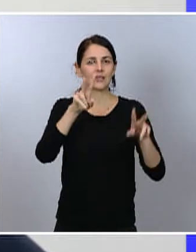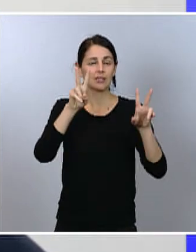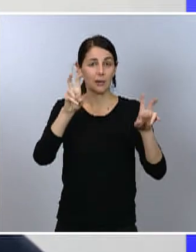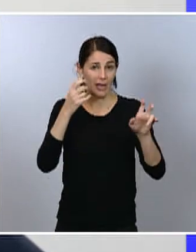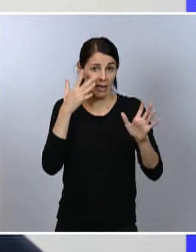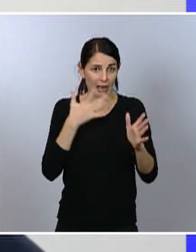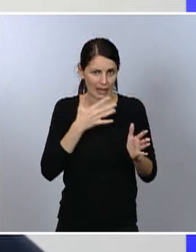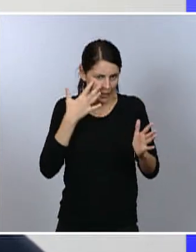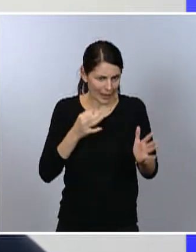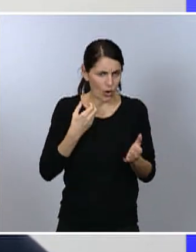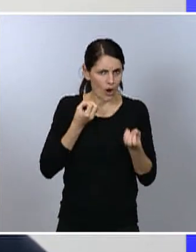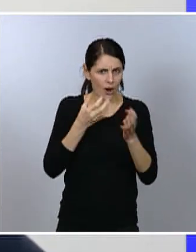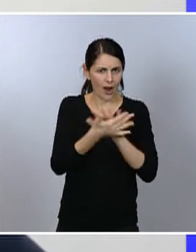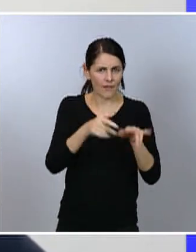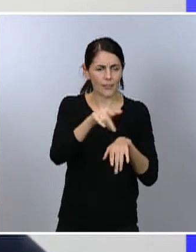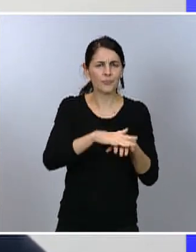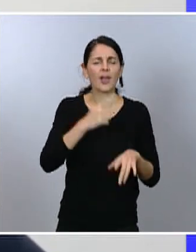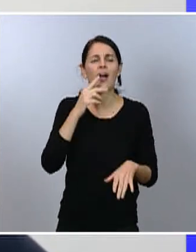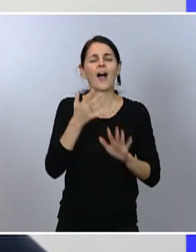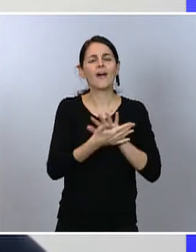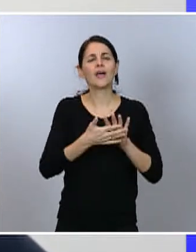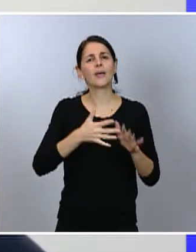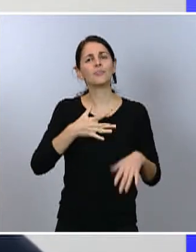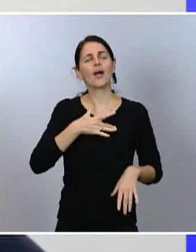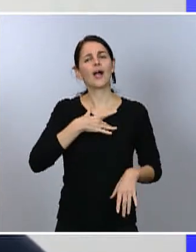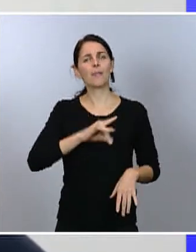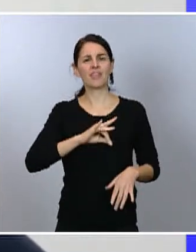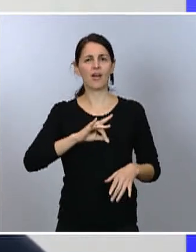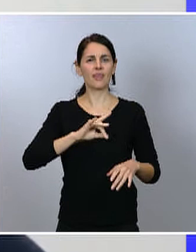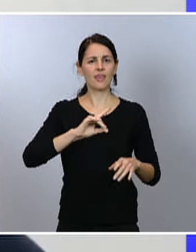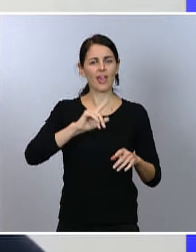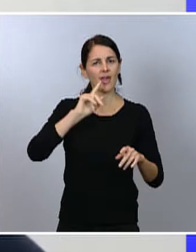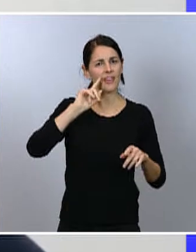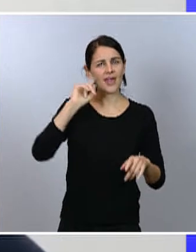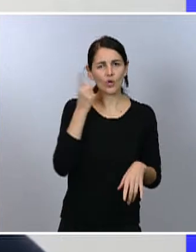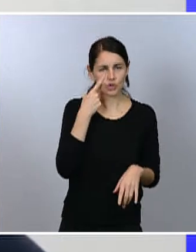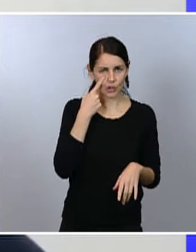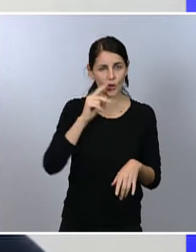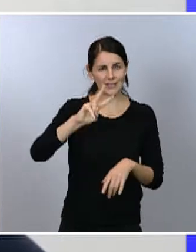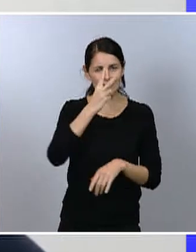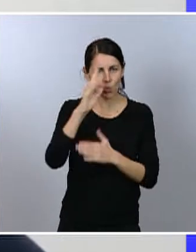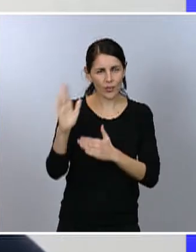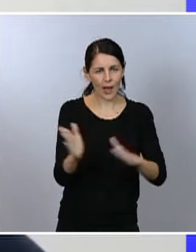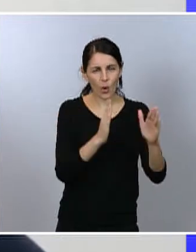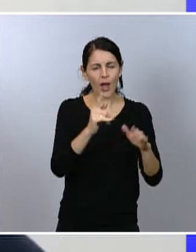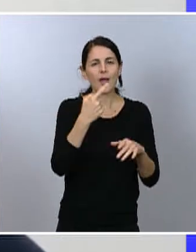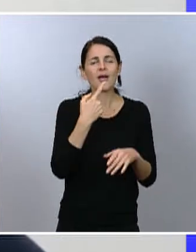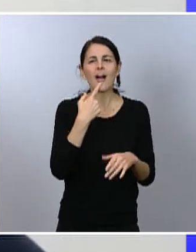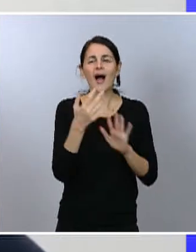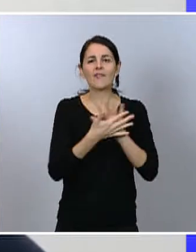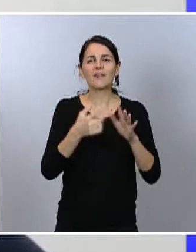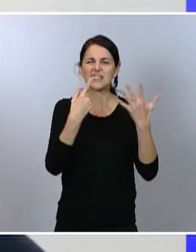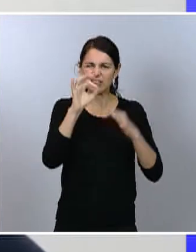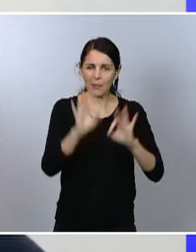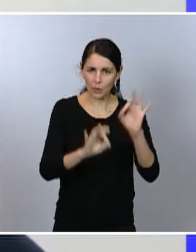de la capacidad de diagnóstico en esta segunda ola, ¿no? Que creo que se ha cifrado en el 60%. Yo he hecho ahora, mientras